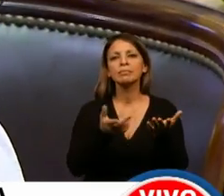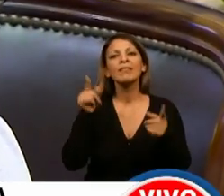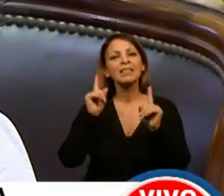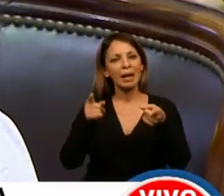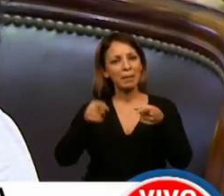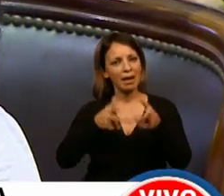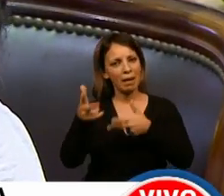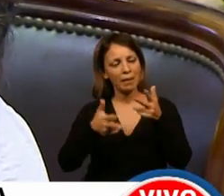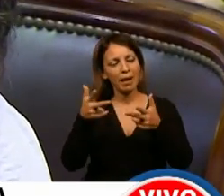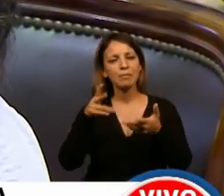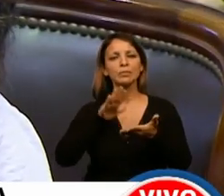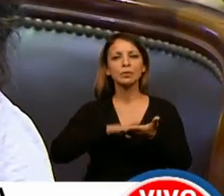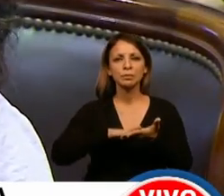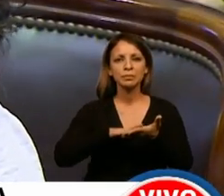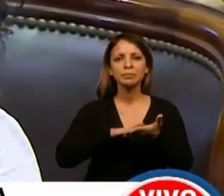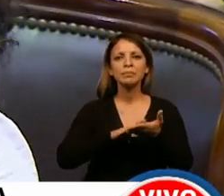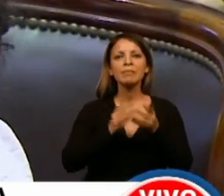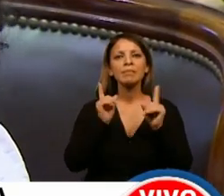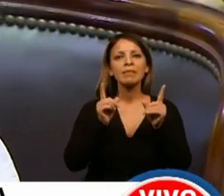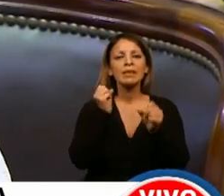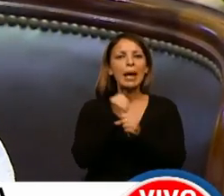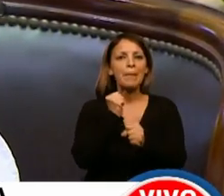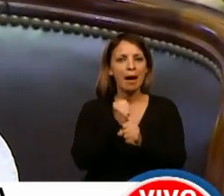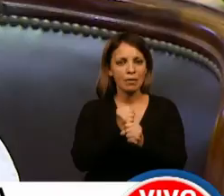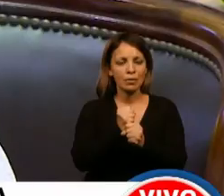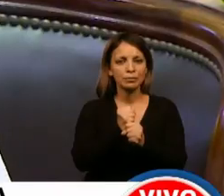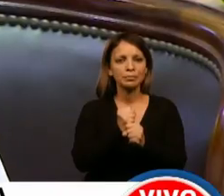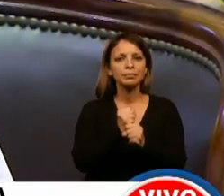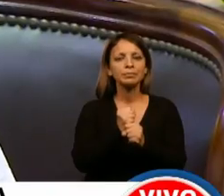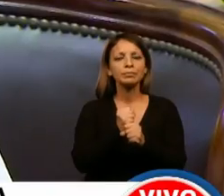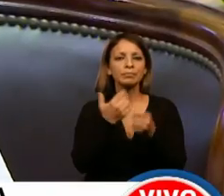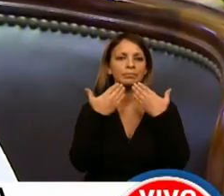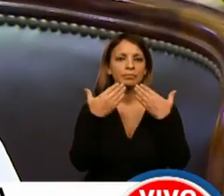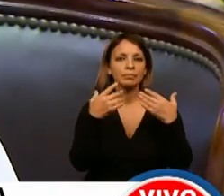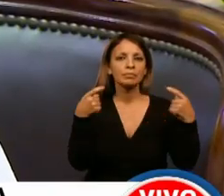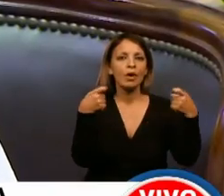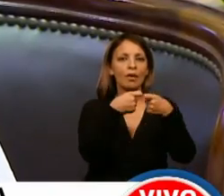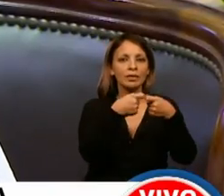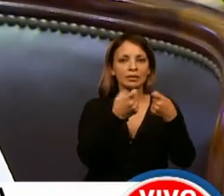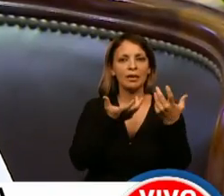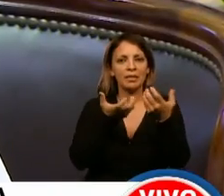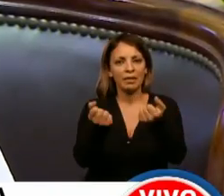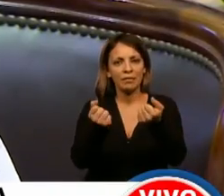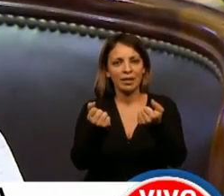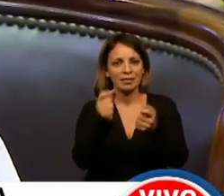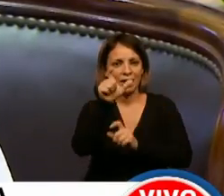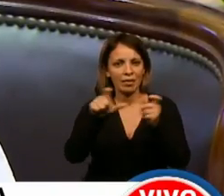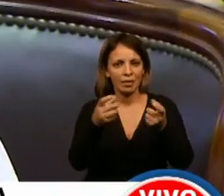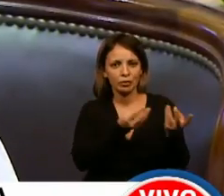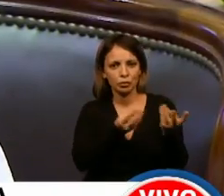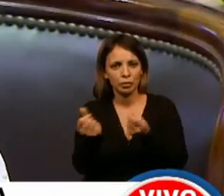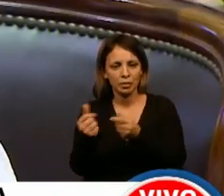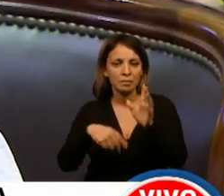también en relación a ese trabajo que hicieron organizaciones de defensa del consumidor y en particular las